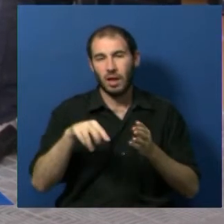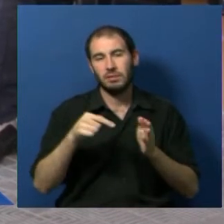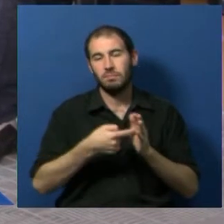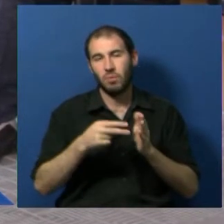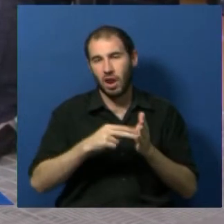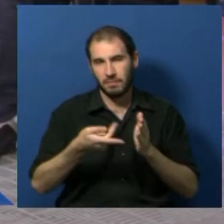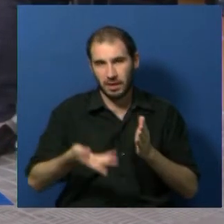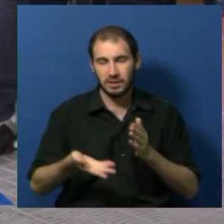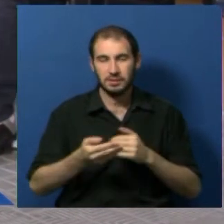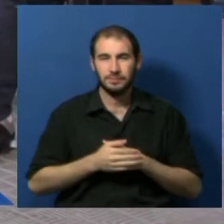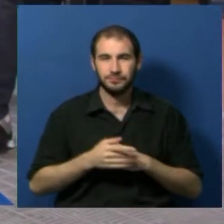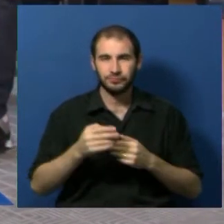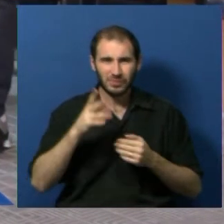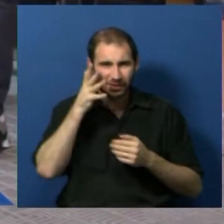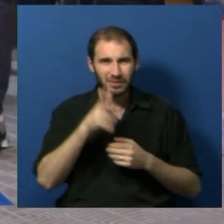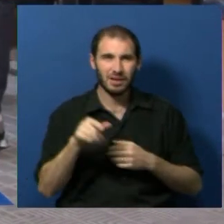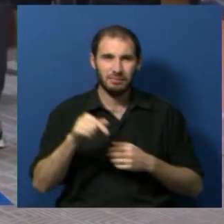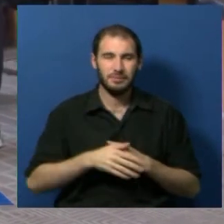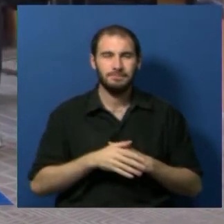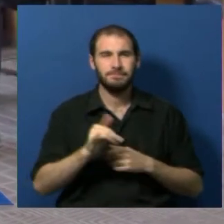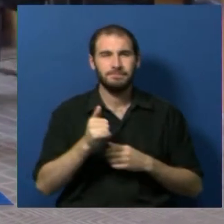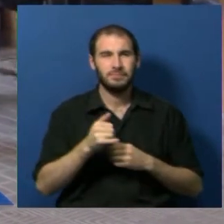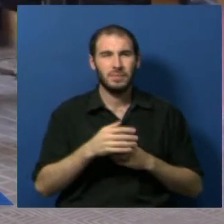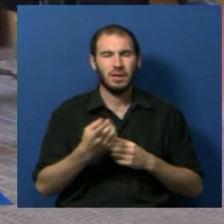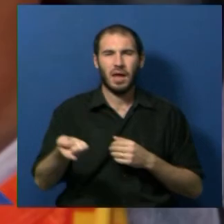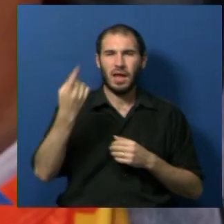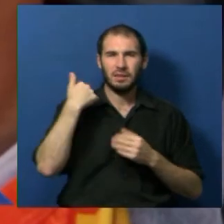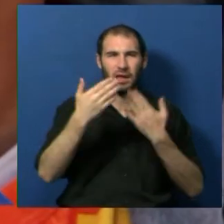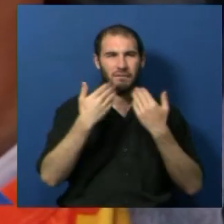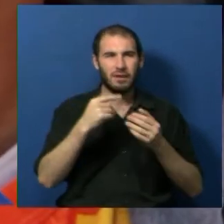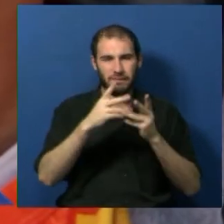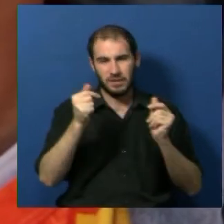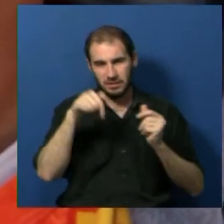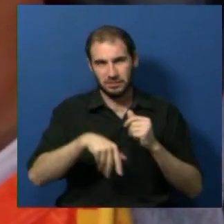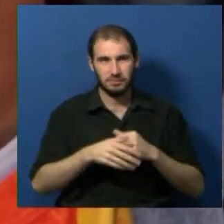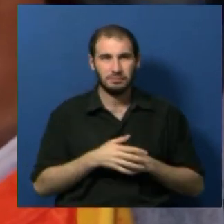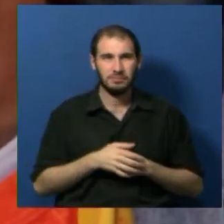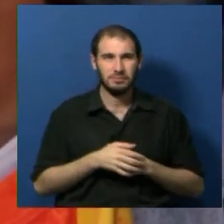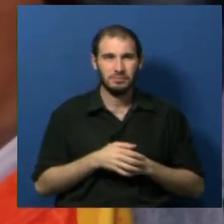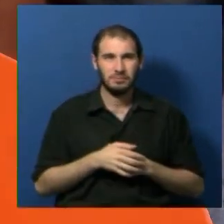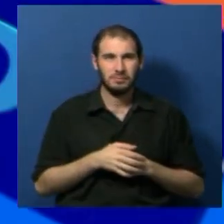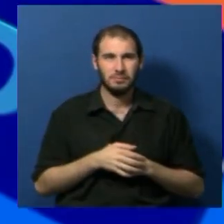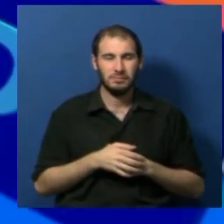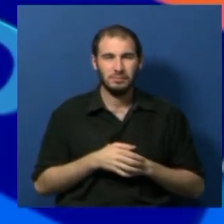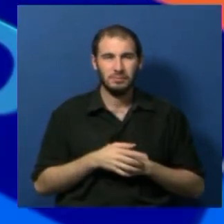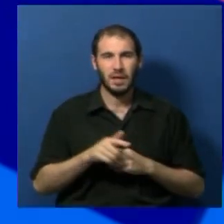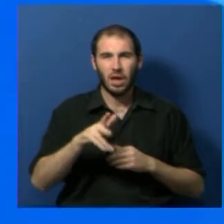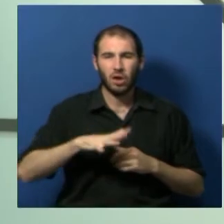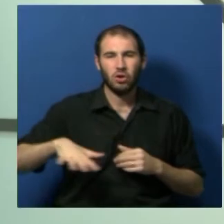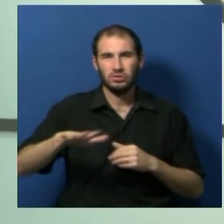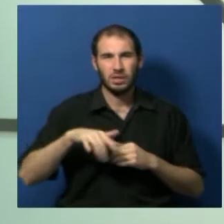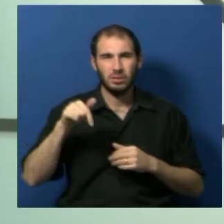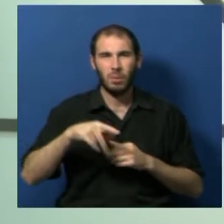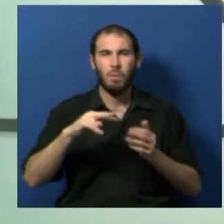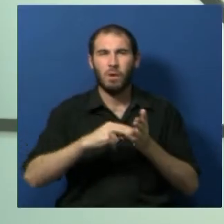a esta problemática severa, ¿no? Absolutamente. Ulises, vuelvo al principio de la charla y finalizo con esto. Dentro de este contexto que vos haces de